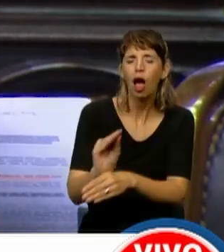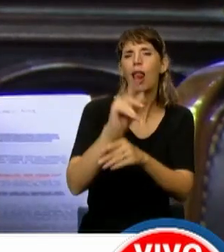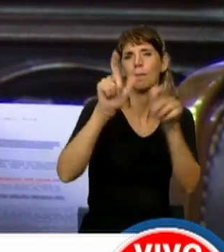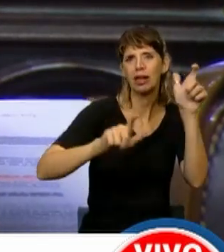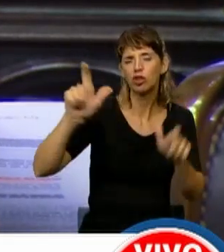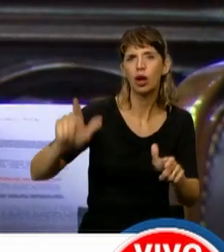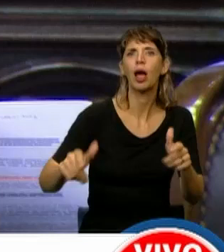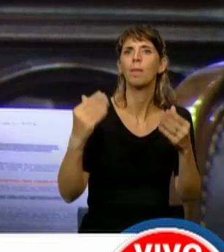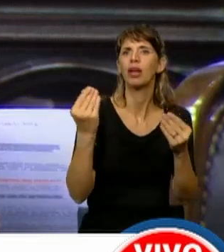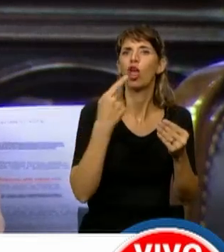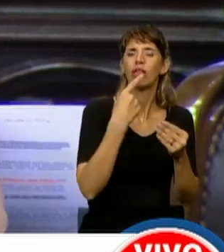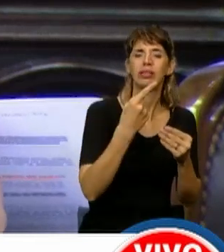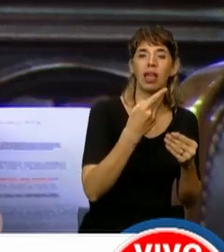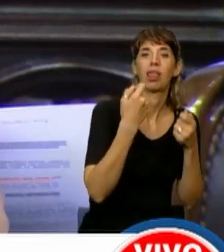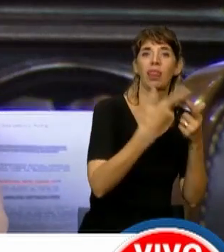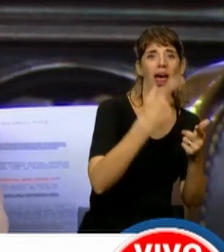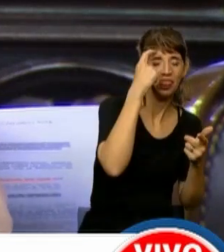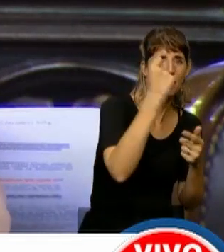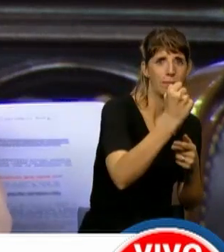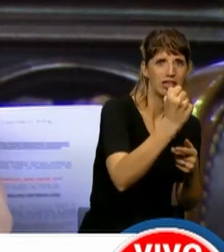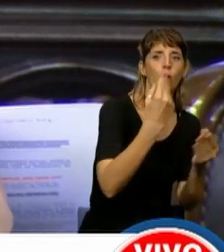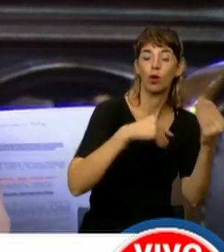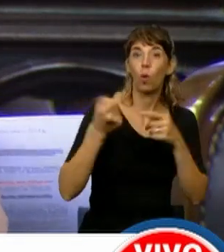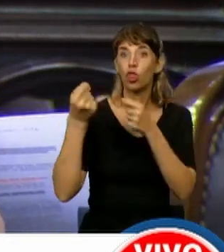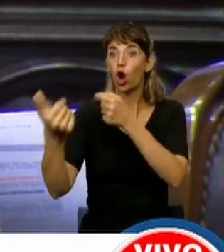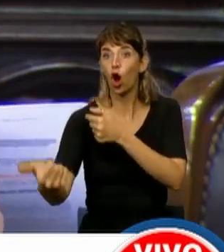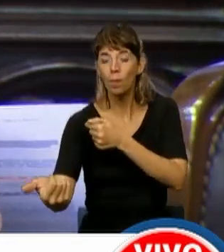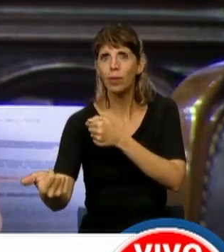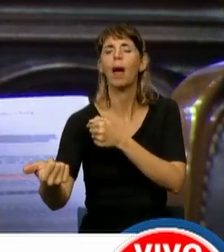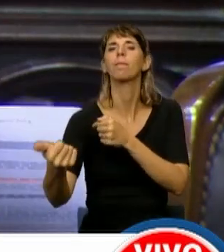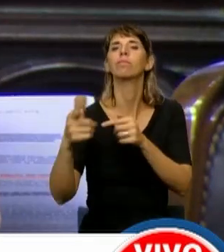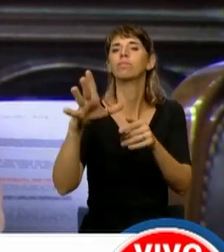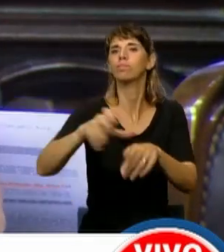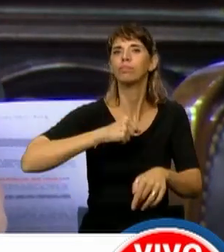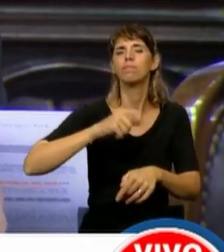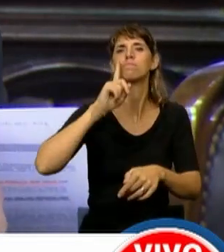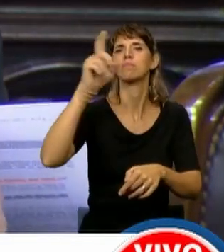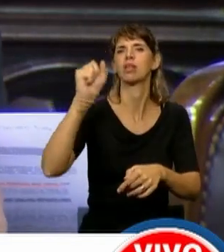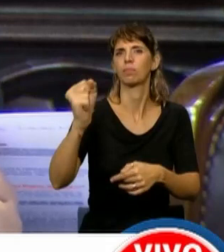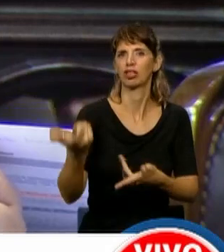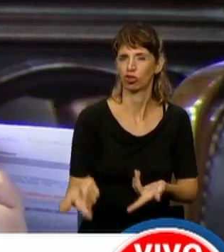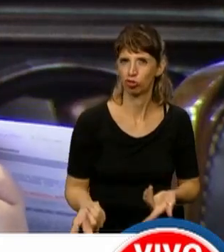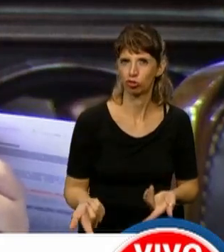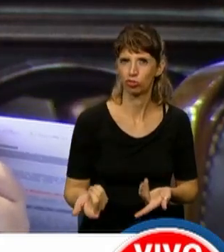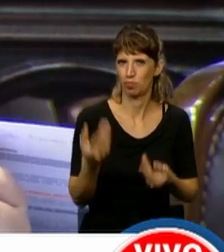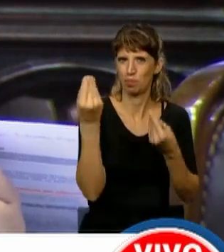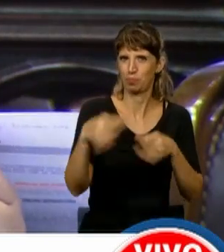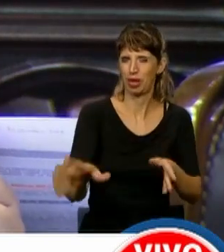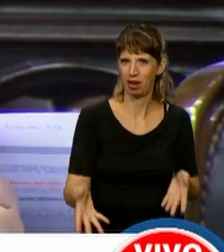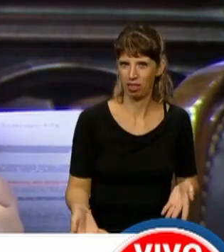un lado se le da 10 pesos y se le quita 1000 cuando van a comprar la gente la mercadería en el supermercado. Pero otro